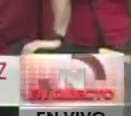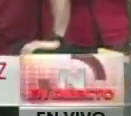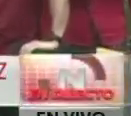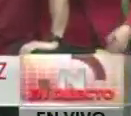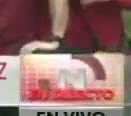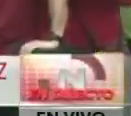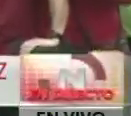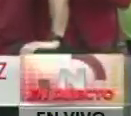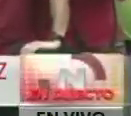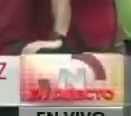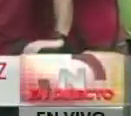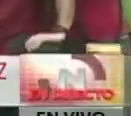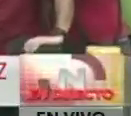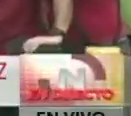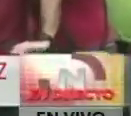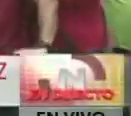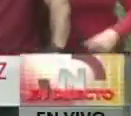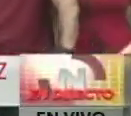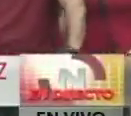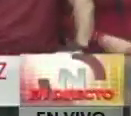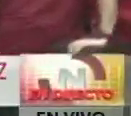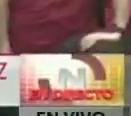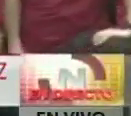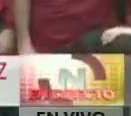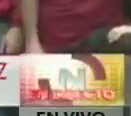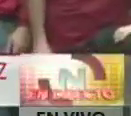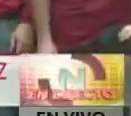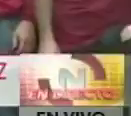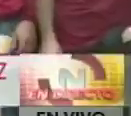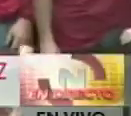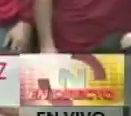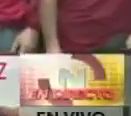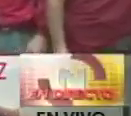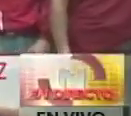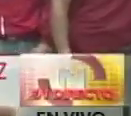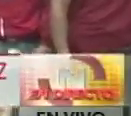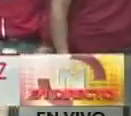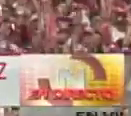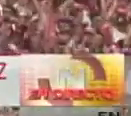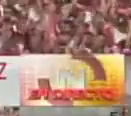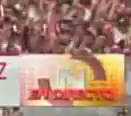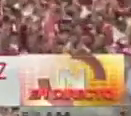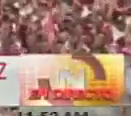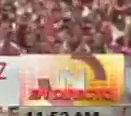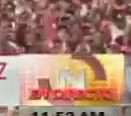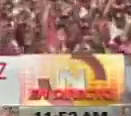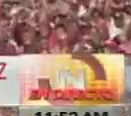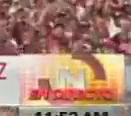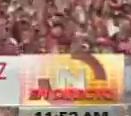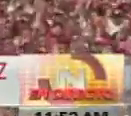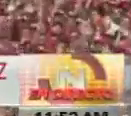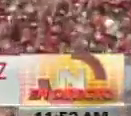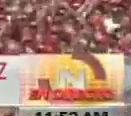Vamos a hacer una cosa ahorita. ¿Cómo está Portuguesa? ¿Va dónde está Portuguesa?